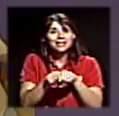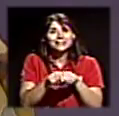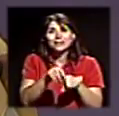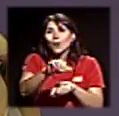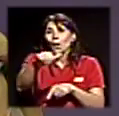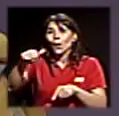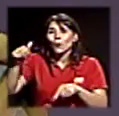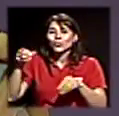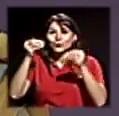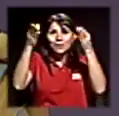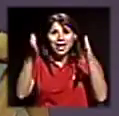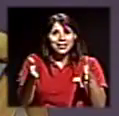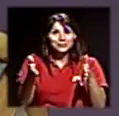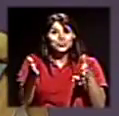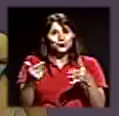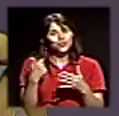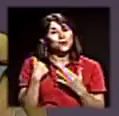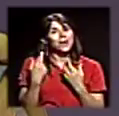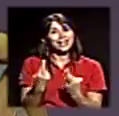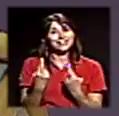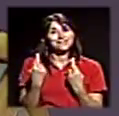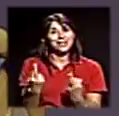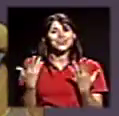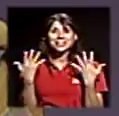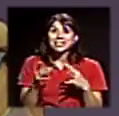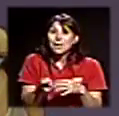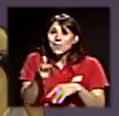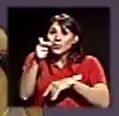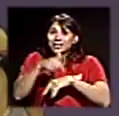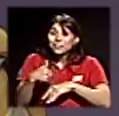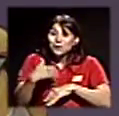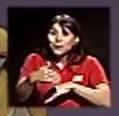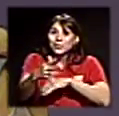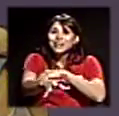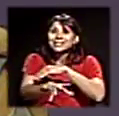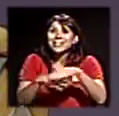otros maestros que espero que salgan ya pronto, que ya están